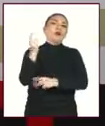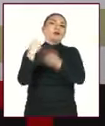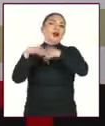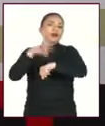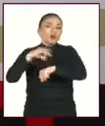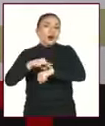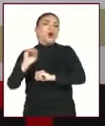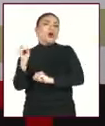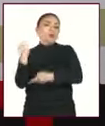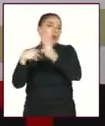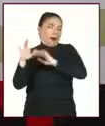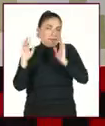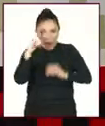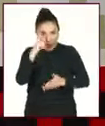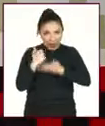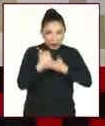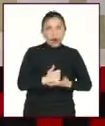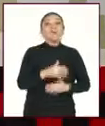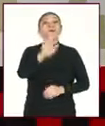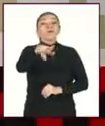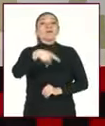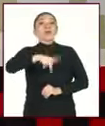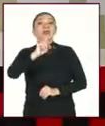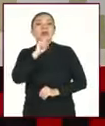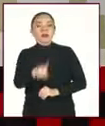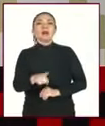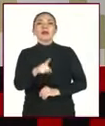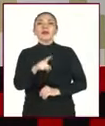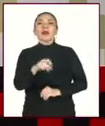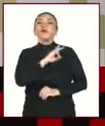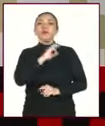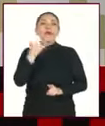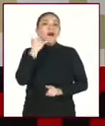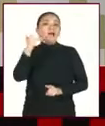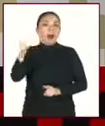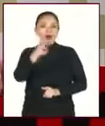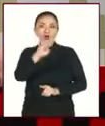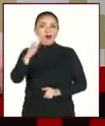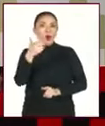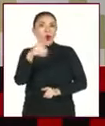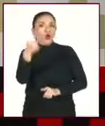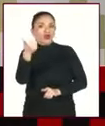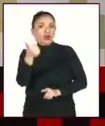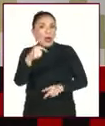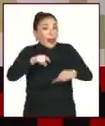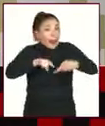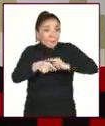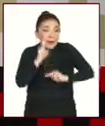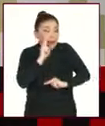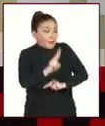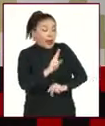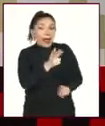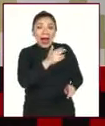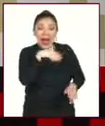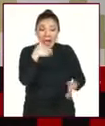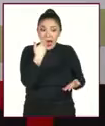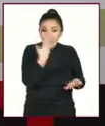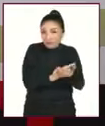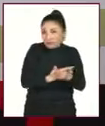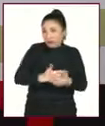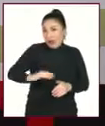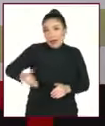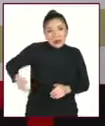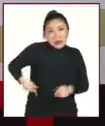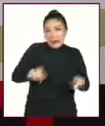a ayudarnos. De igual, nunca está de más realizar la llamada al 911 desde el inicio, ¿verdad? Así es, o sea, que